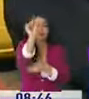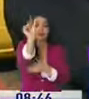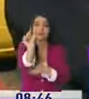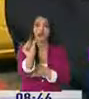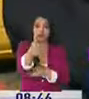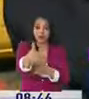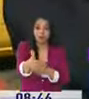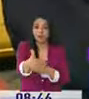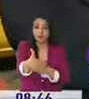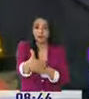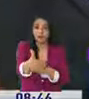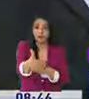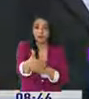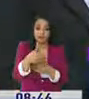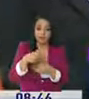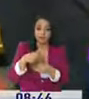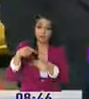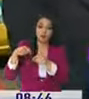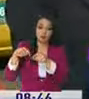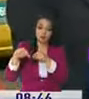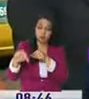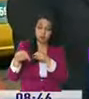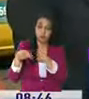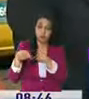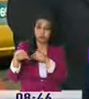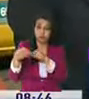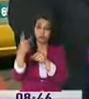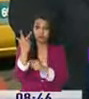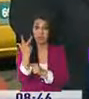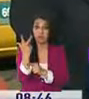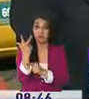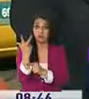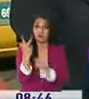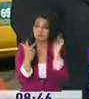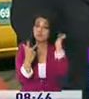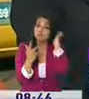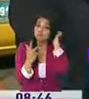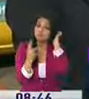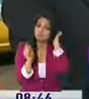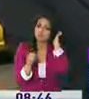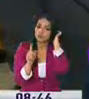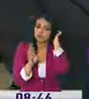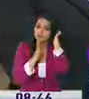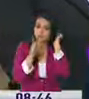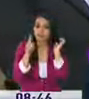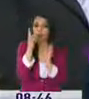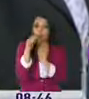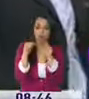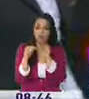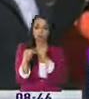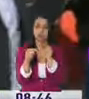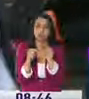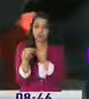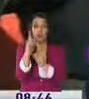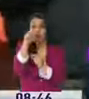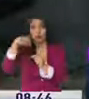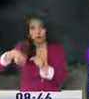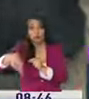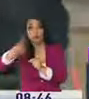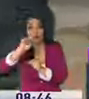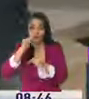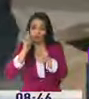Por lo tanto, al tener 3 carriles de circulación en sentido oriente-occidente, nosotros vamos a tener un carril siempre en contraflujo, es decir, tendremos 2